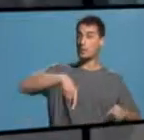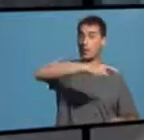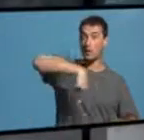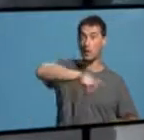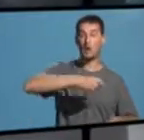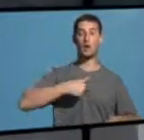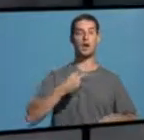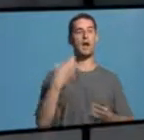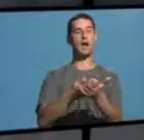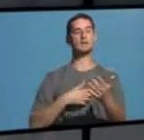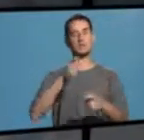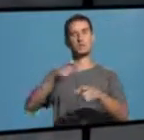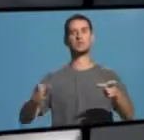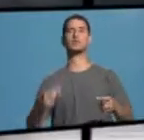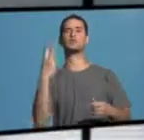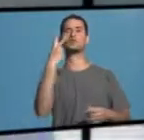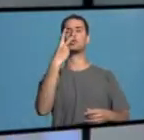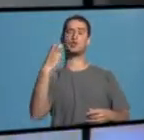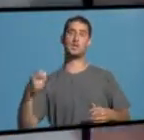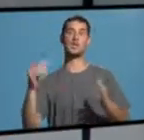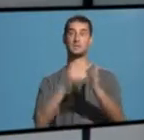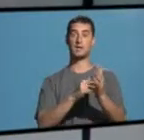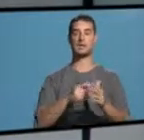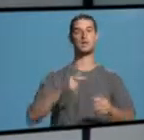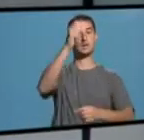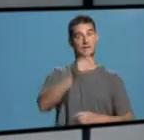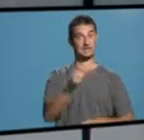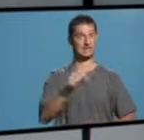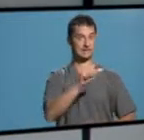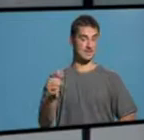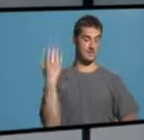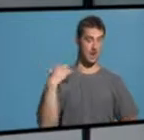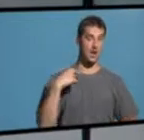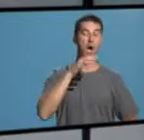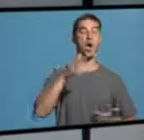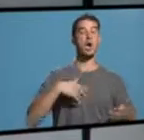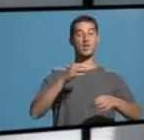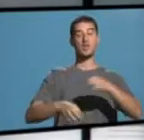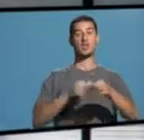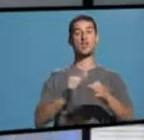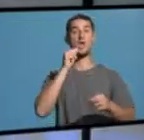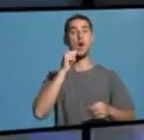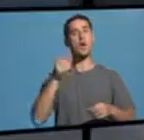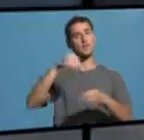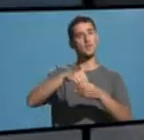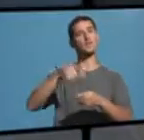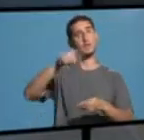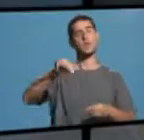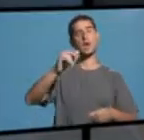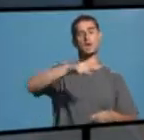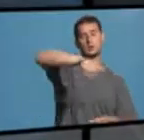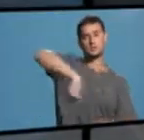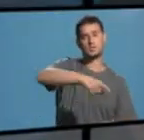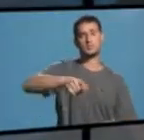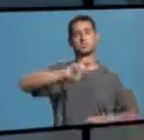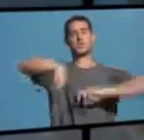dunha poboación de 200.000 habitantes foi inaugurada esta semana. Caso a posta en marcha, péchase o ciclo da auga que tamén incluiu a nova potabilizadora e a